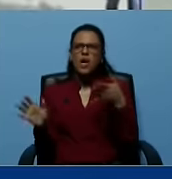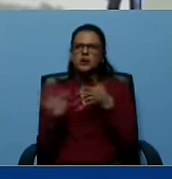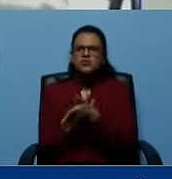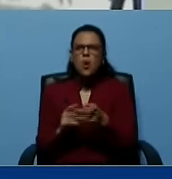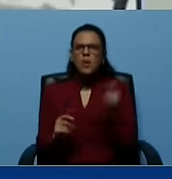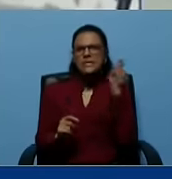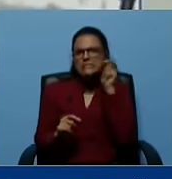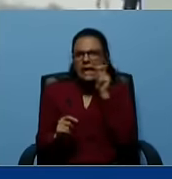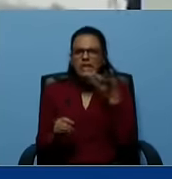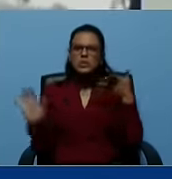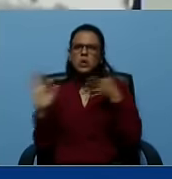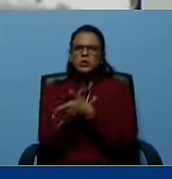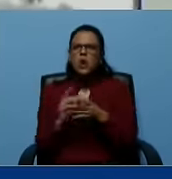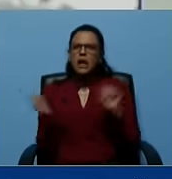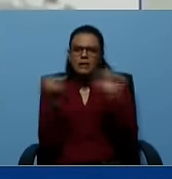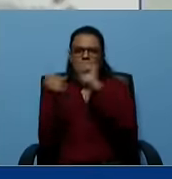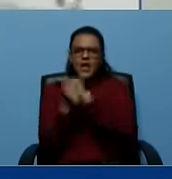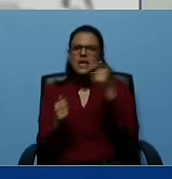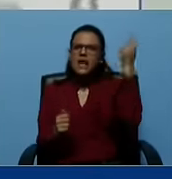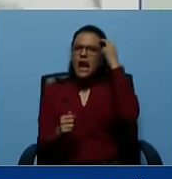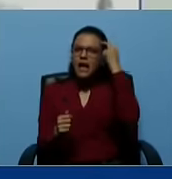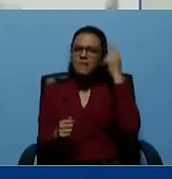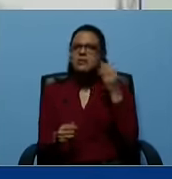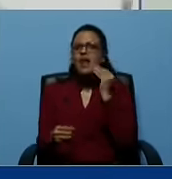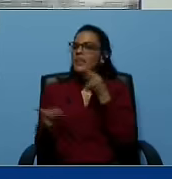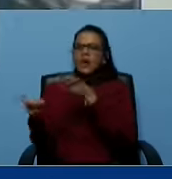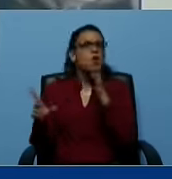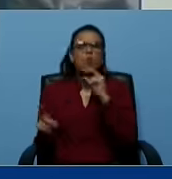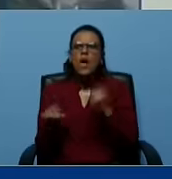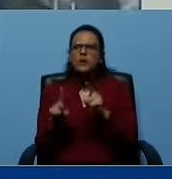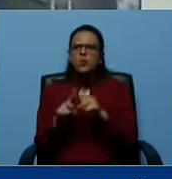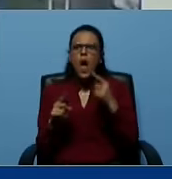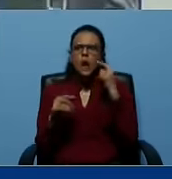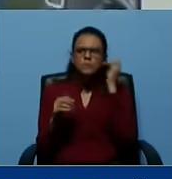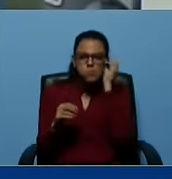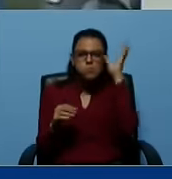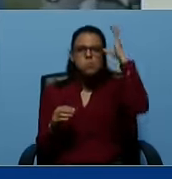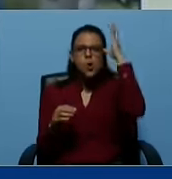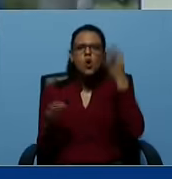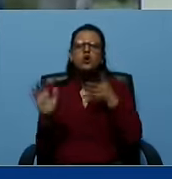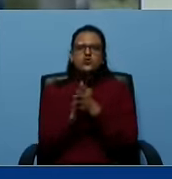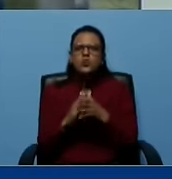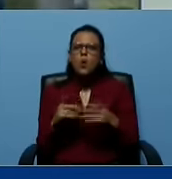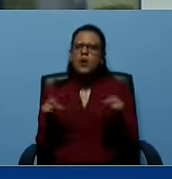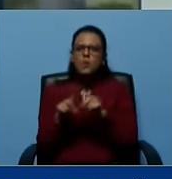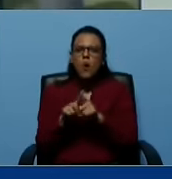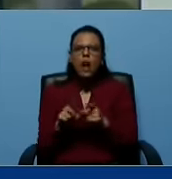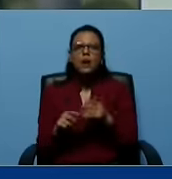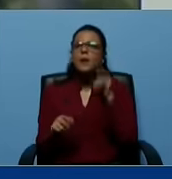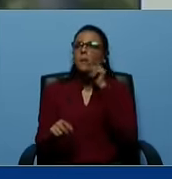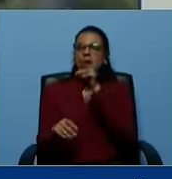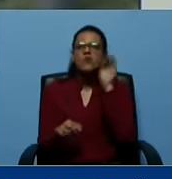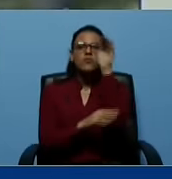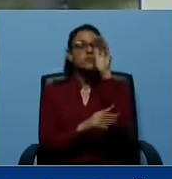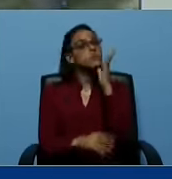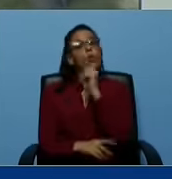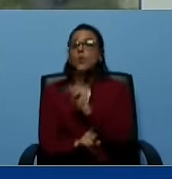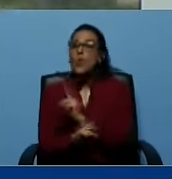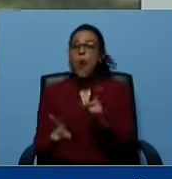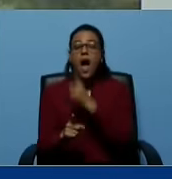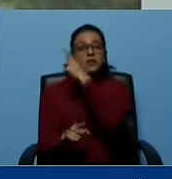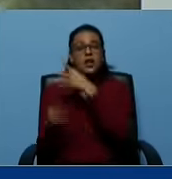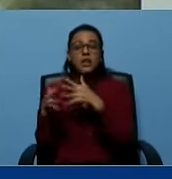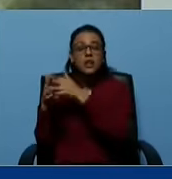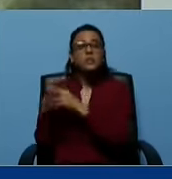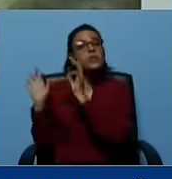destruir la mente de la juventud y que la juventud no se organice, no se empodere y no luche por su futuro. Entonces, estos